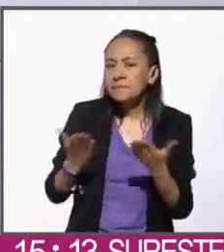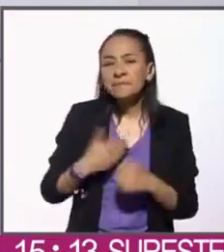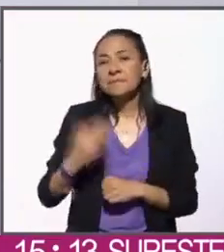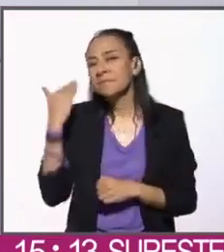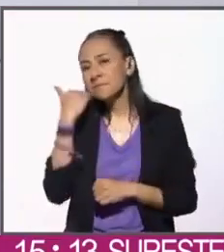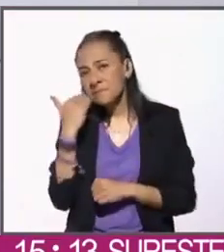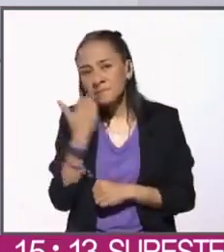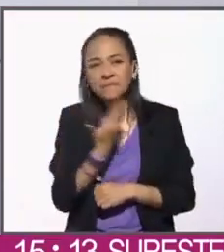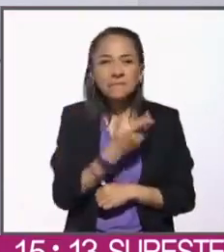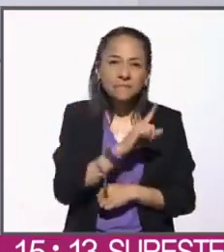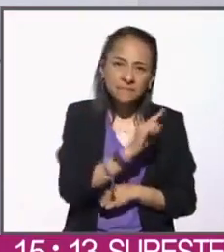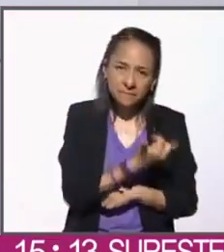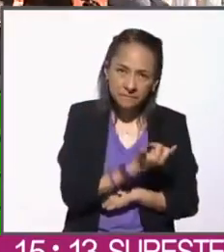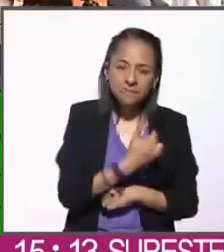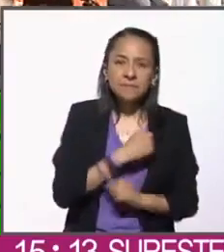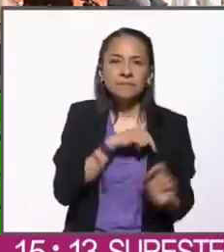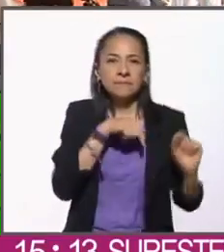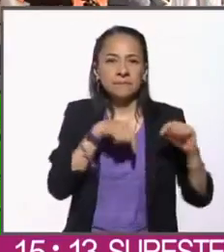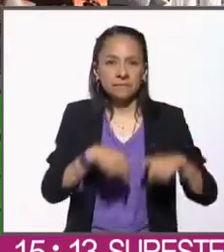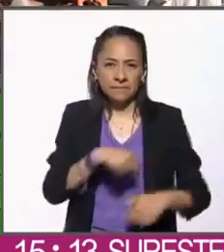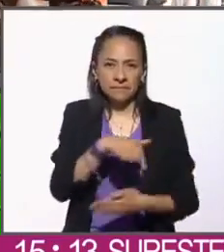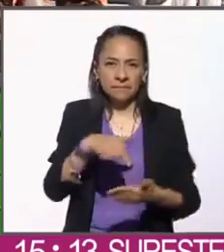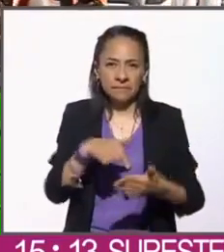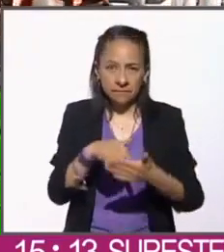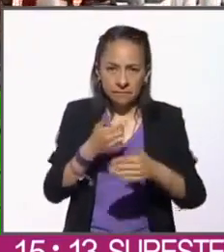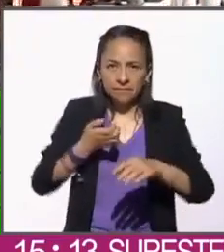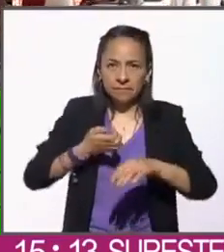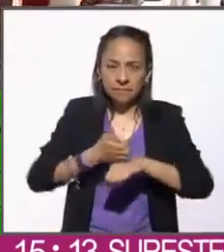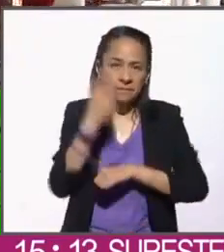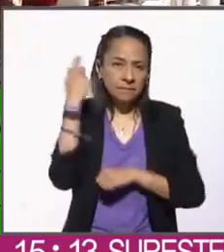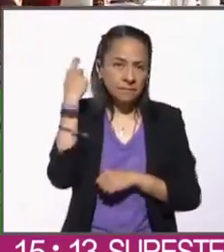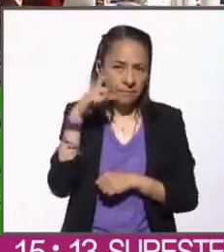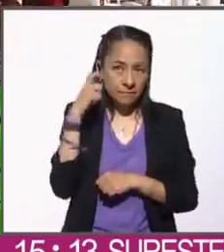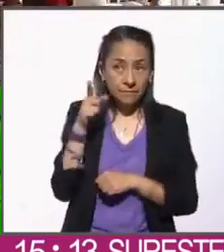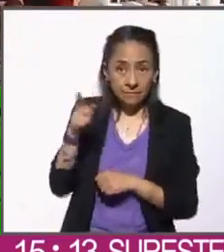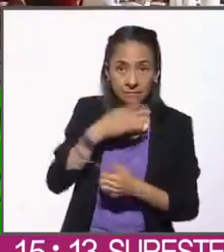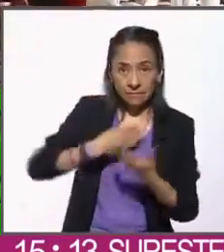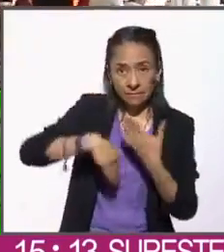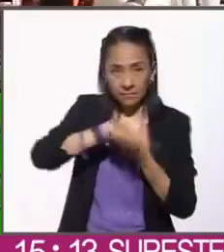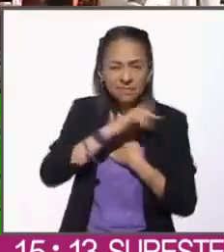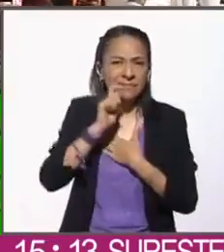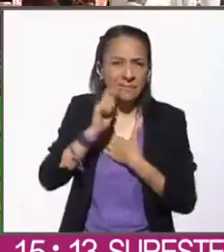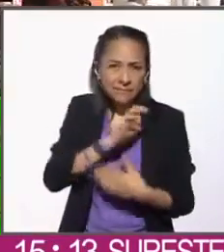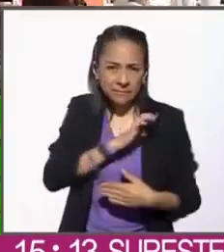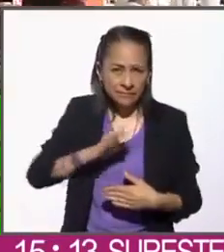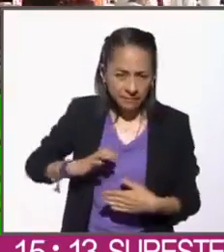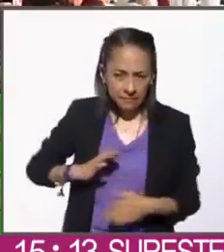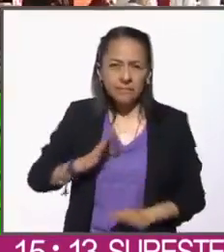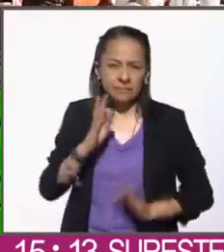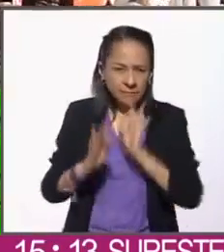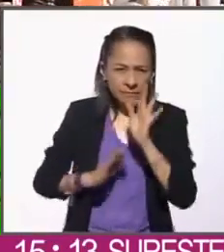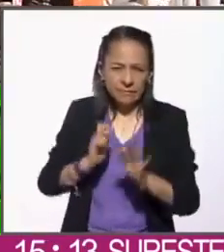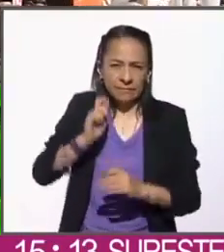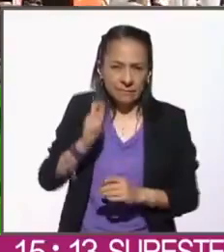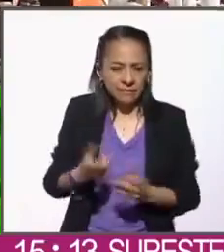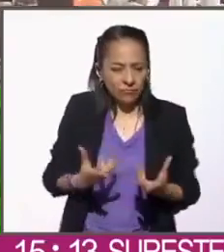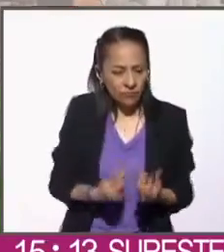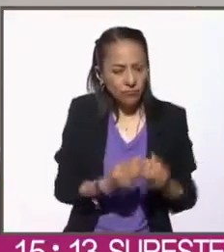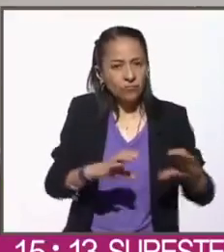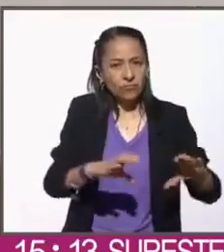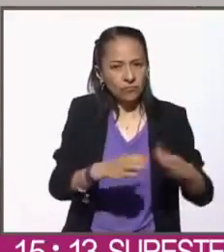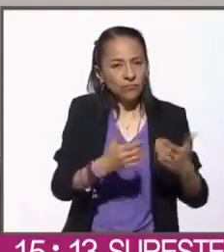Carla, Leti, la saludo desde Querétaro, donde Claudia Sheinbaum, la candidata de la coalición Sigamos Haciendo